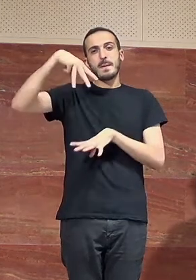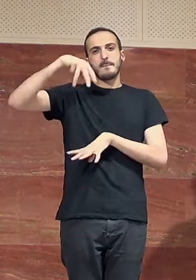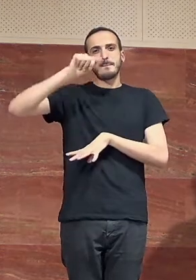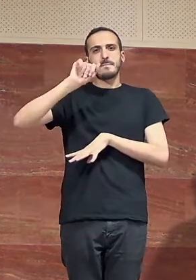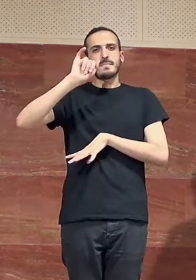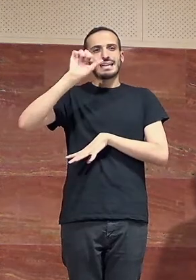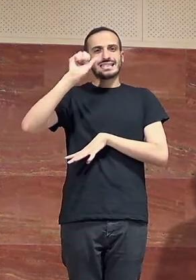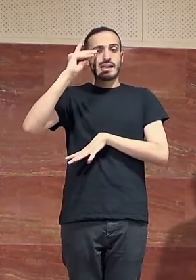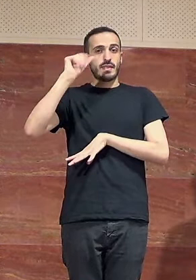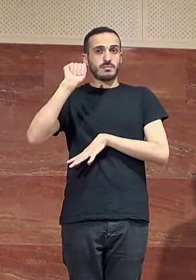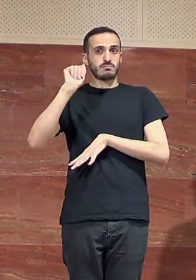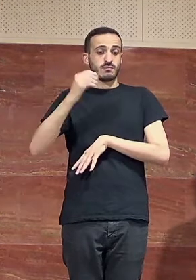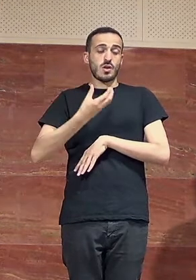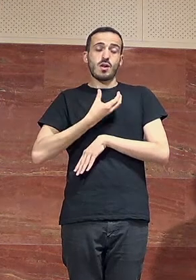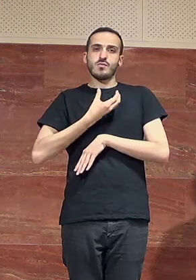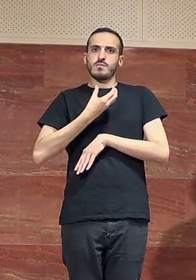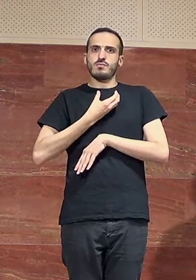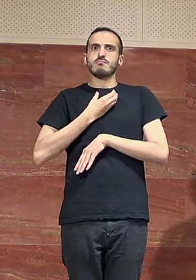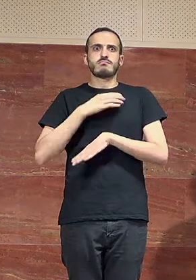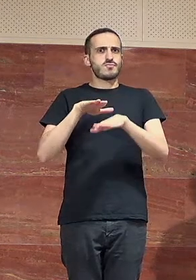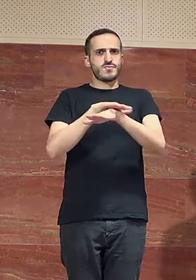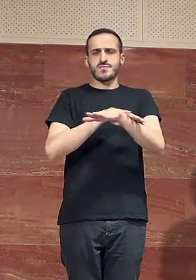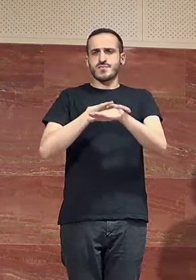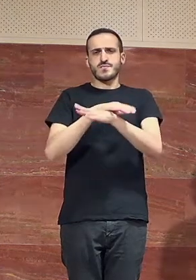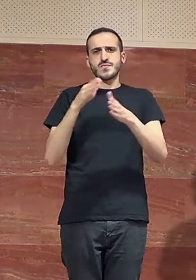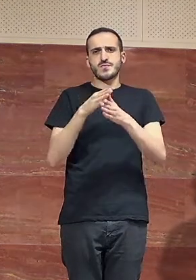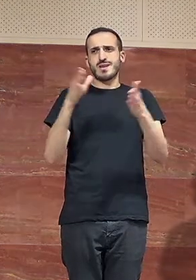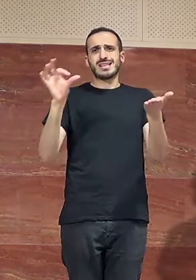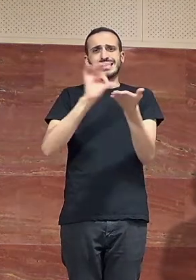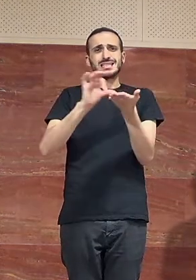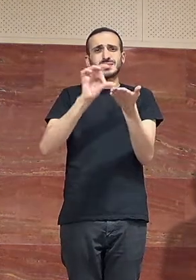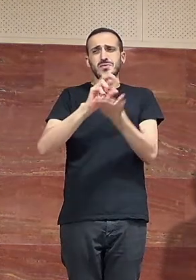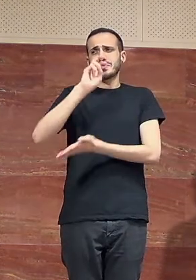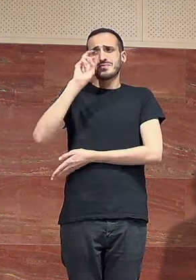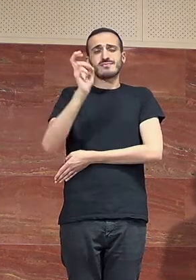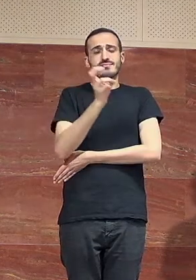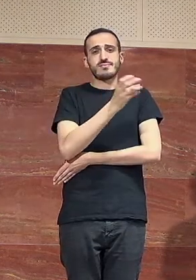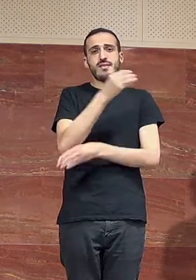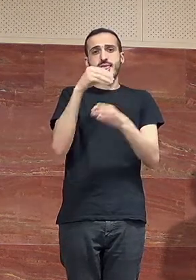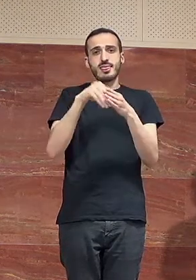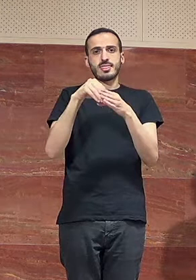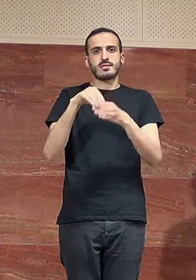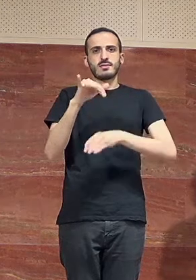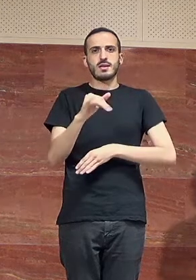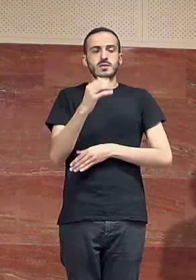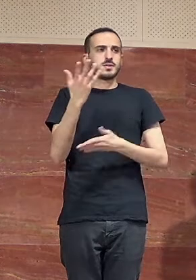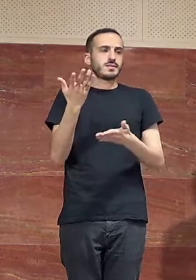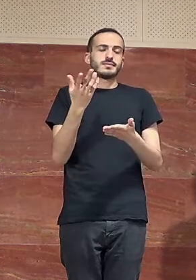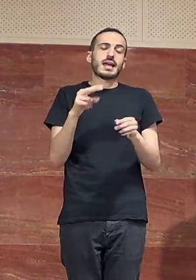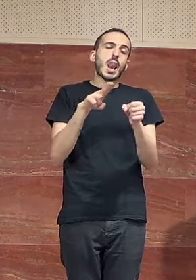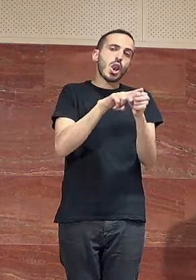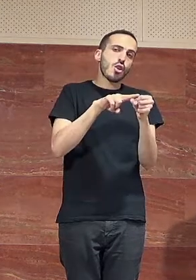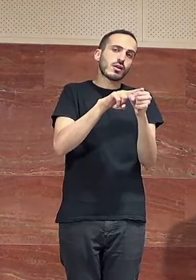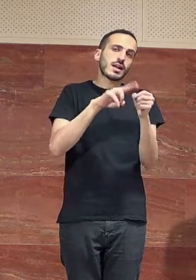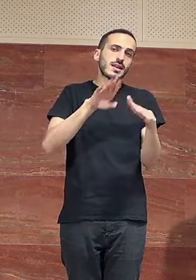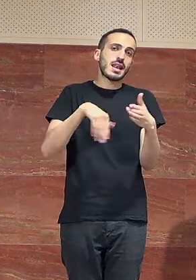El ayuntamiento es un organismo muy grande y hay muchos servicios municipales que están interviniendo, desde las juntas municipales con carácter más local, en este